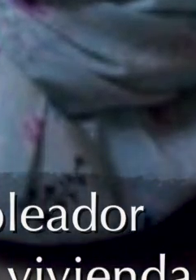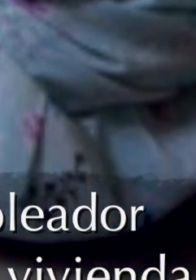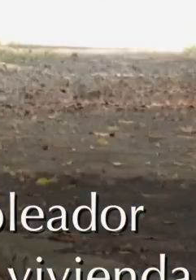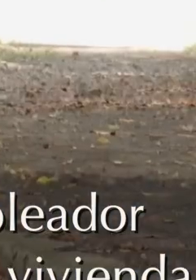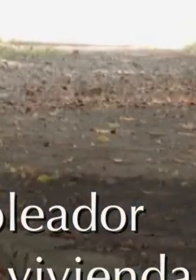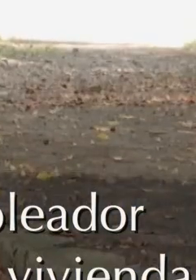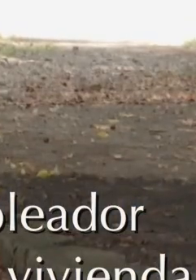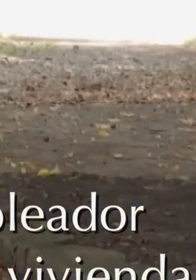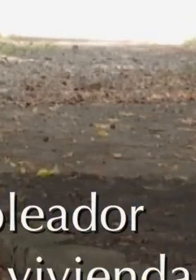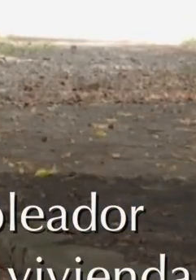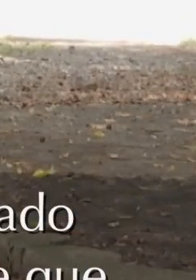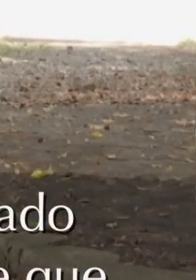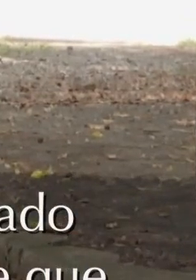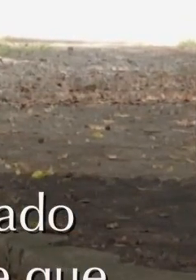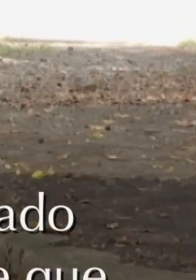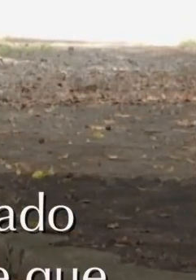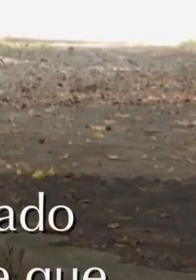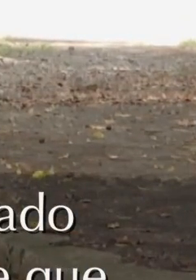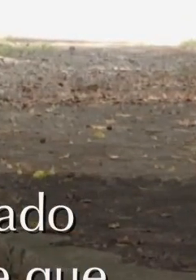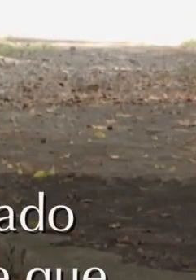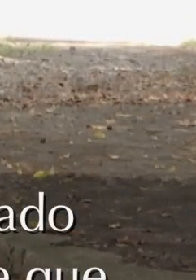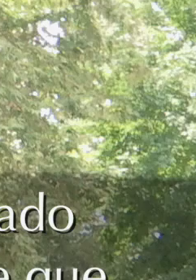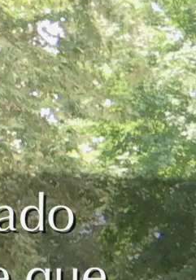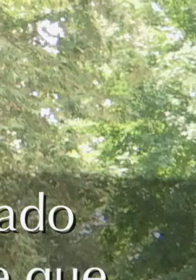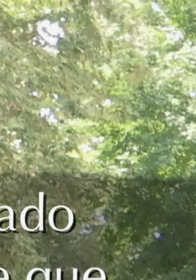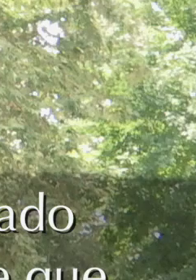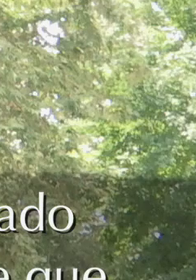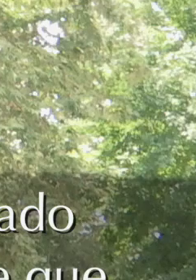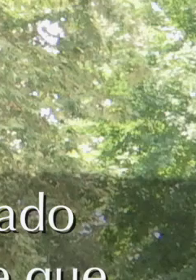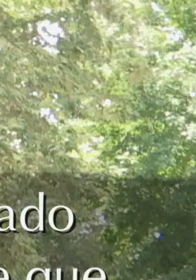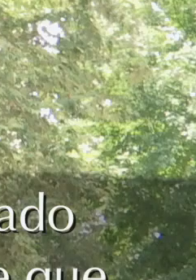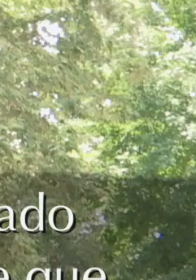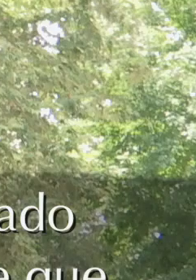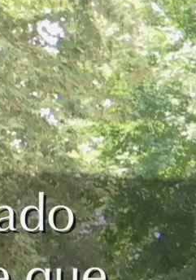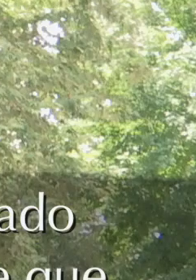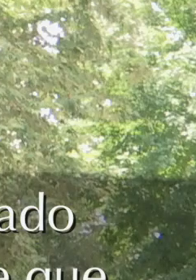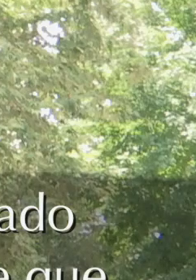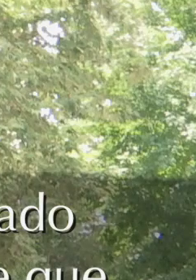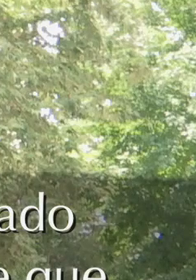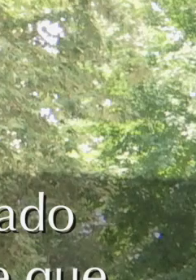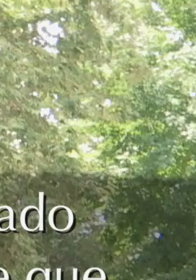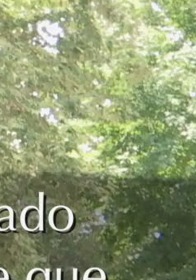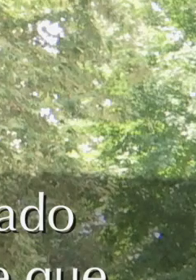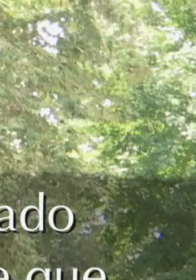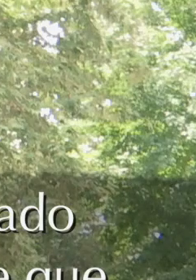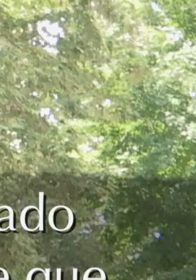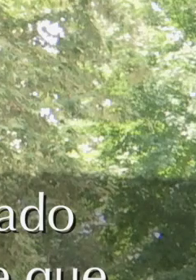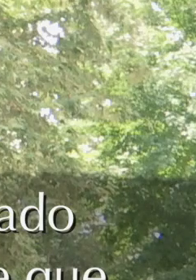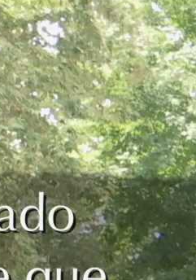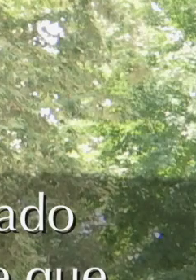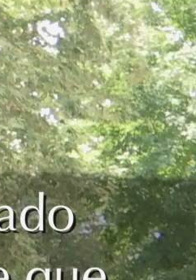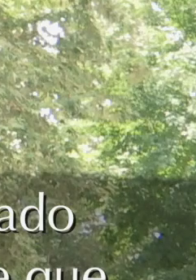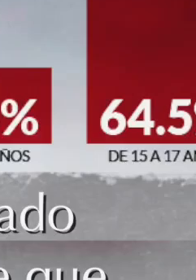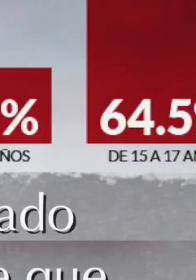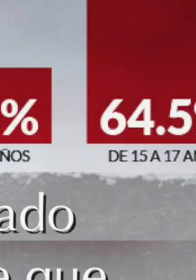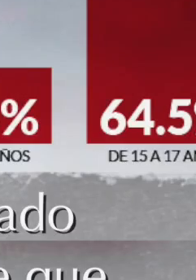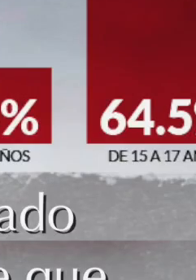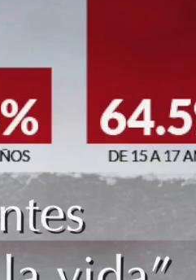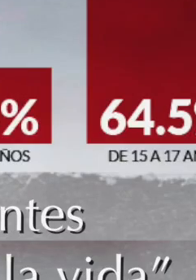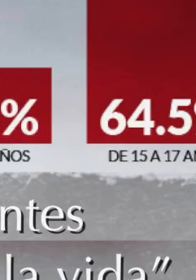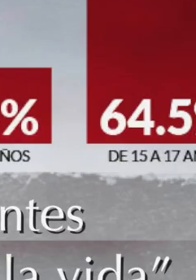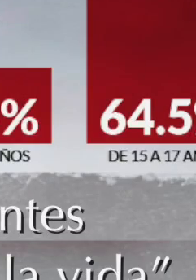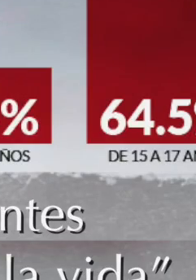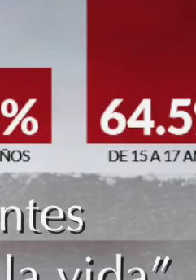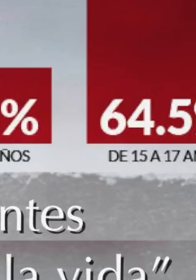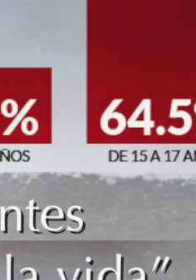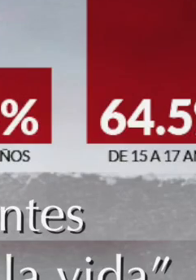de comida, ropa y vivienda. Pierden su libertad. Un reportaje publicado por el sitio de noticias Animal Político dice que